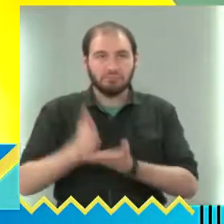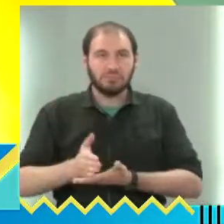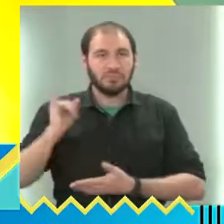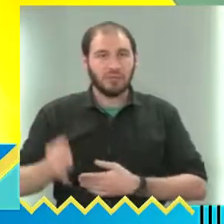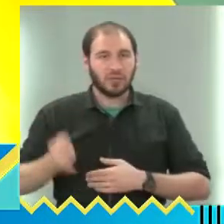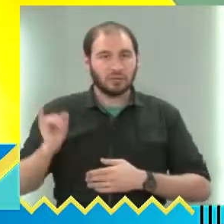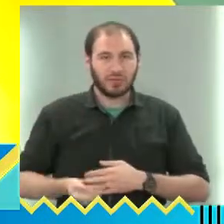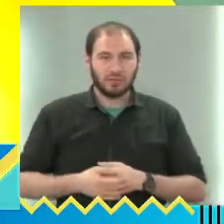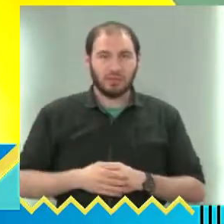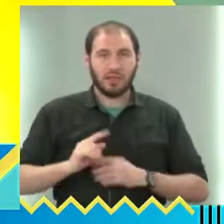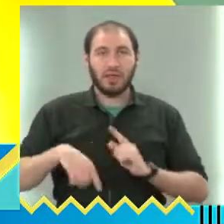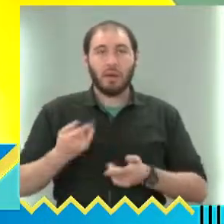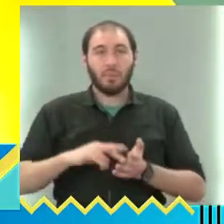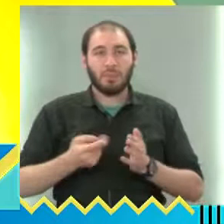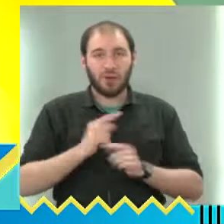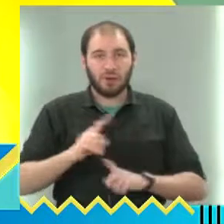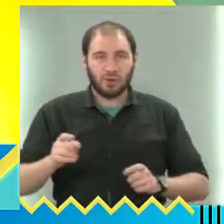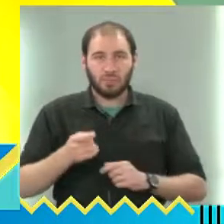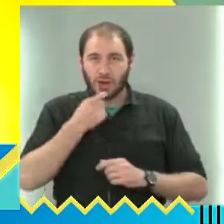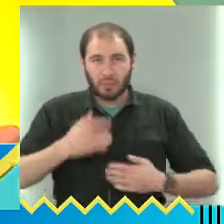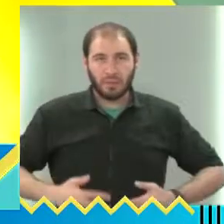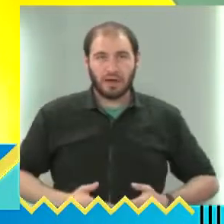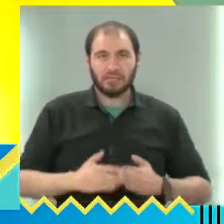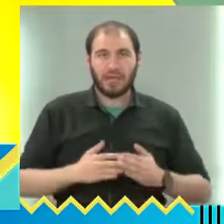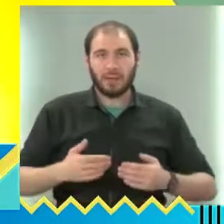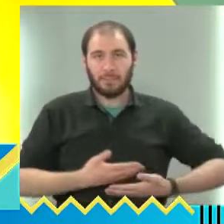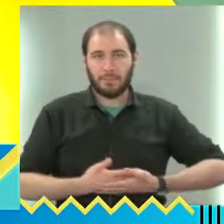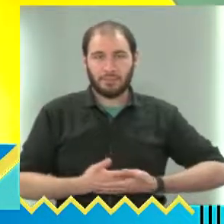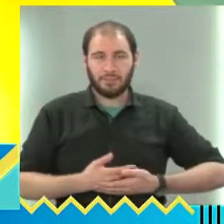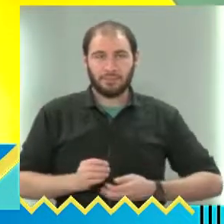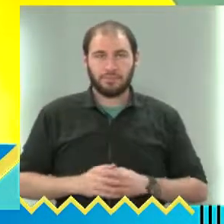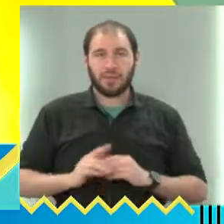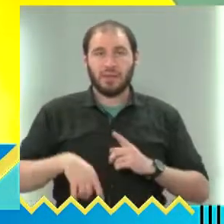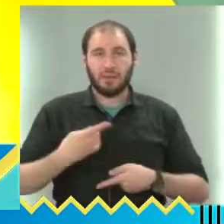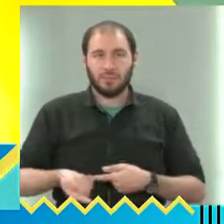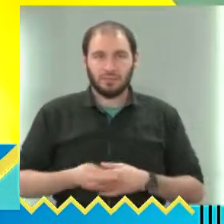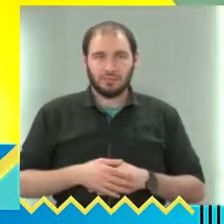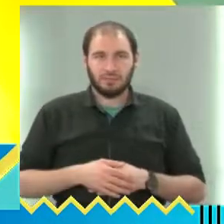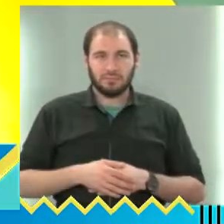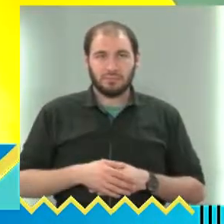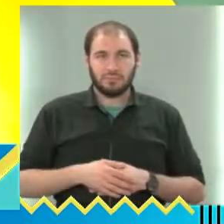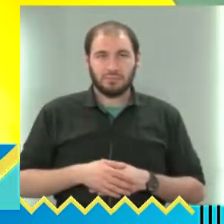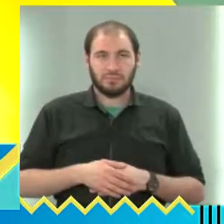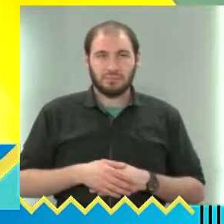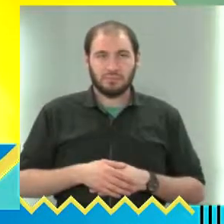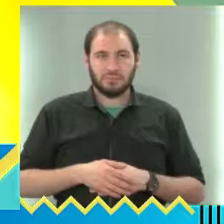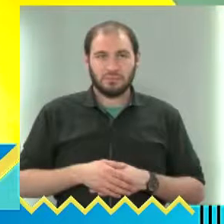rajatabla para no tener problemas después si queda embarazada con ese bebé. Después,